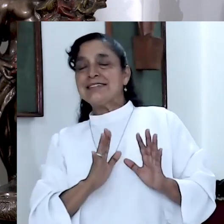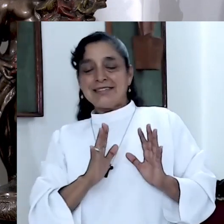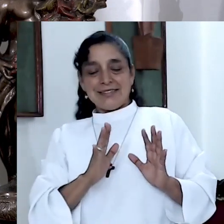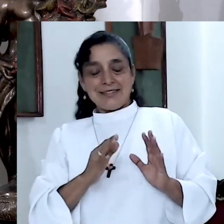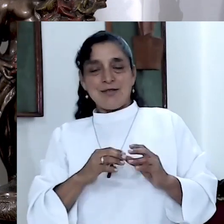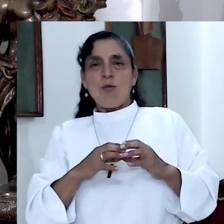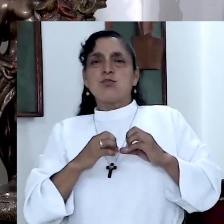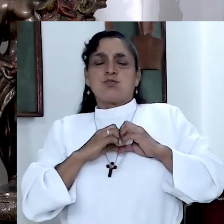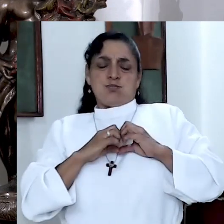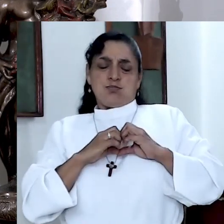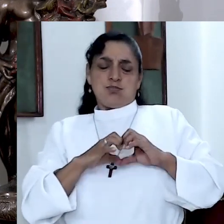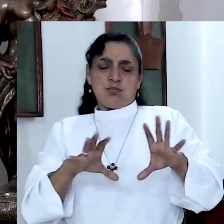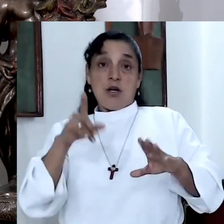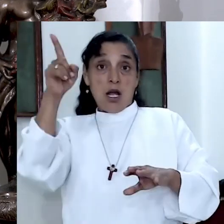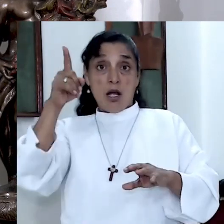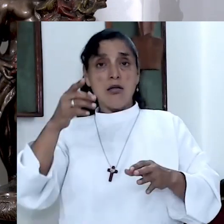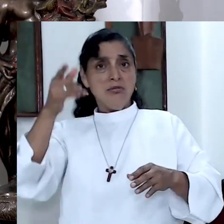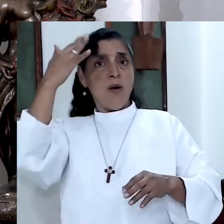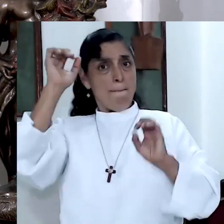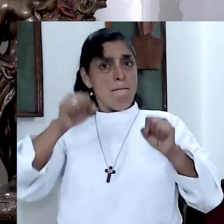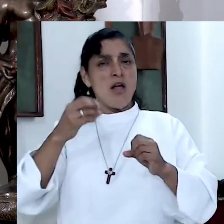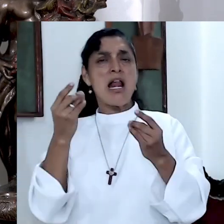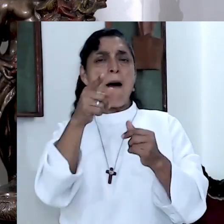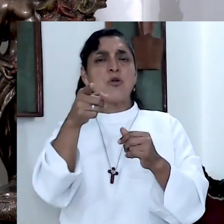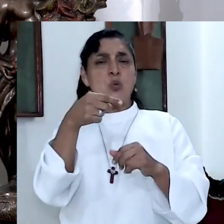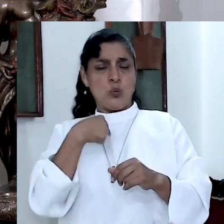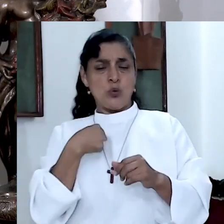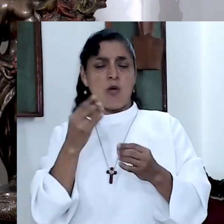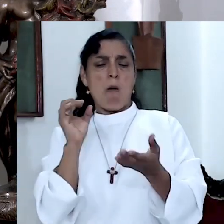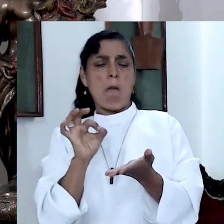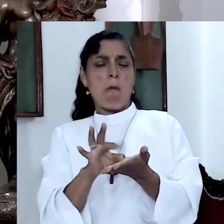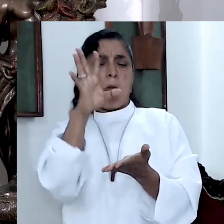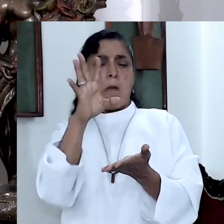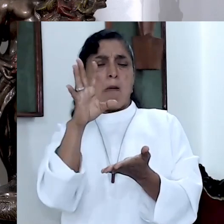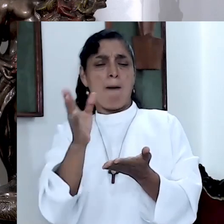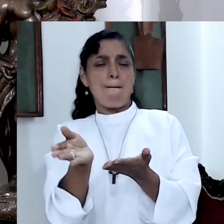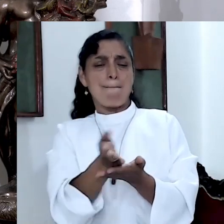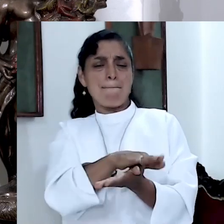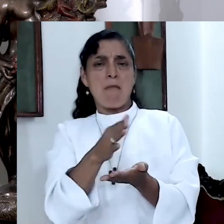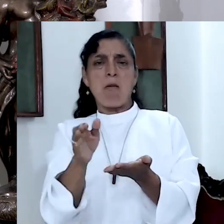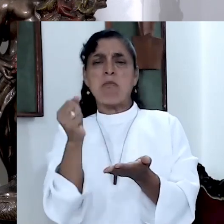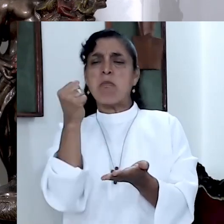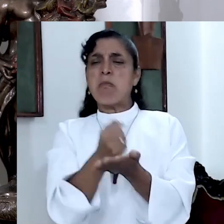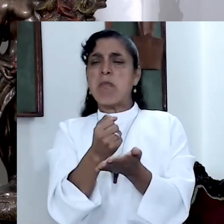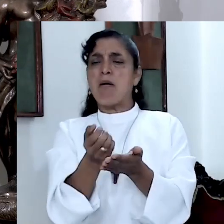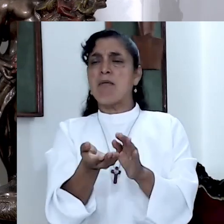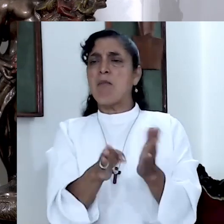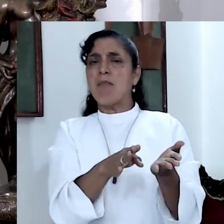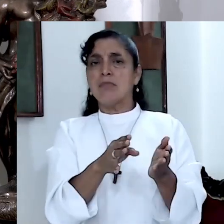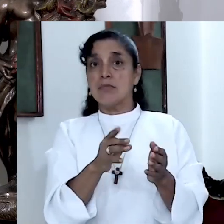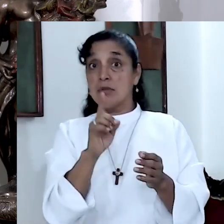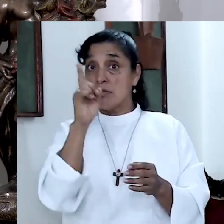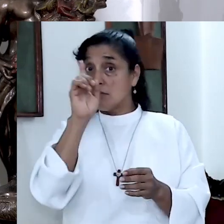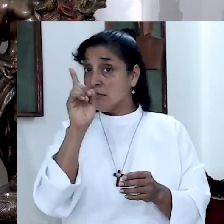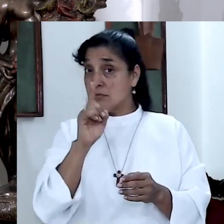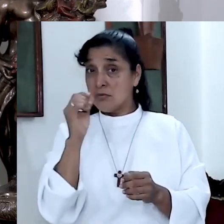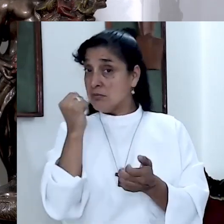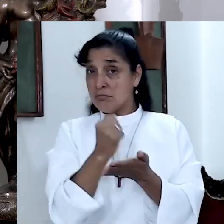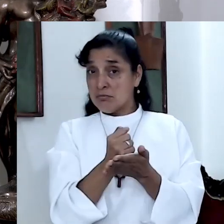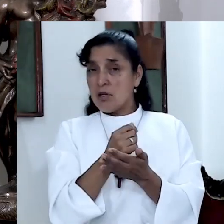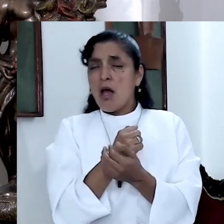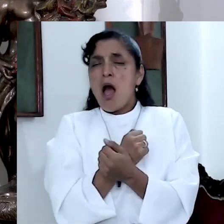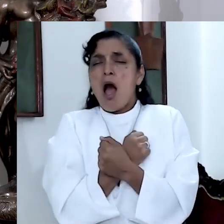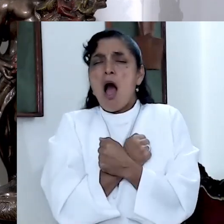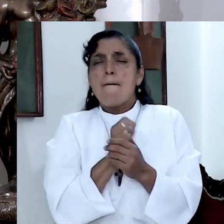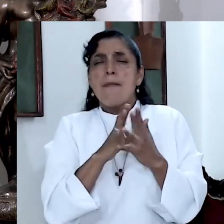pero nos juzga ¿con qué? Con misericordia. Nos gobierna con delicadeza. Miren qué maravilla.